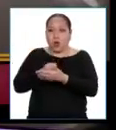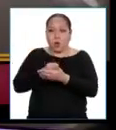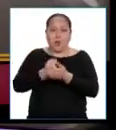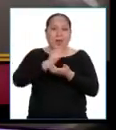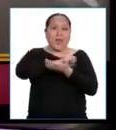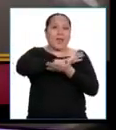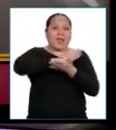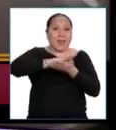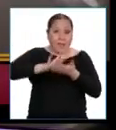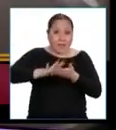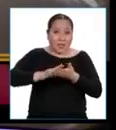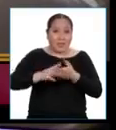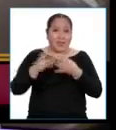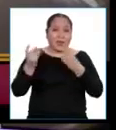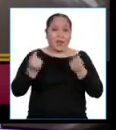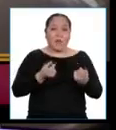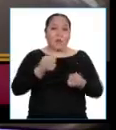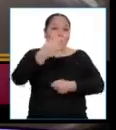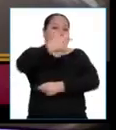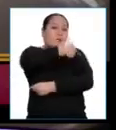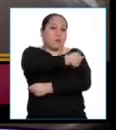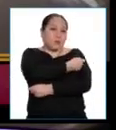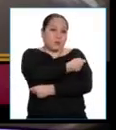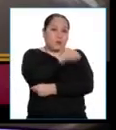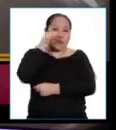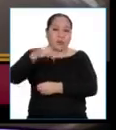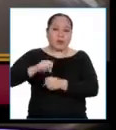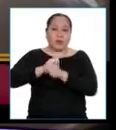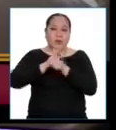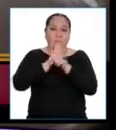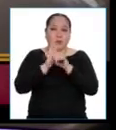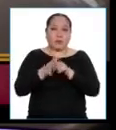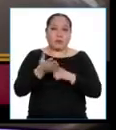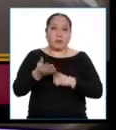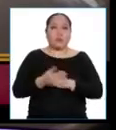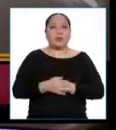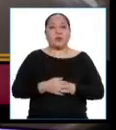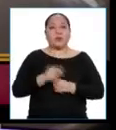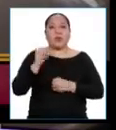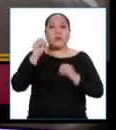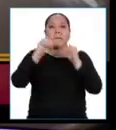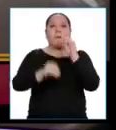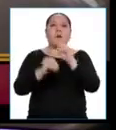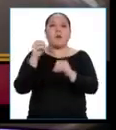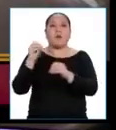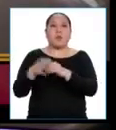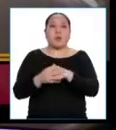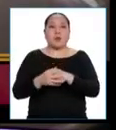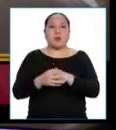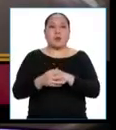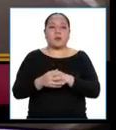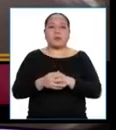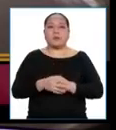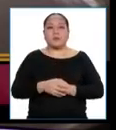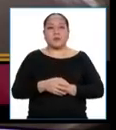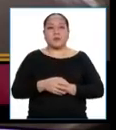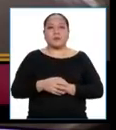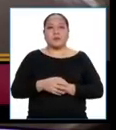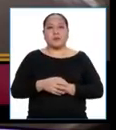de calidad de la vacuna para el COVID-19 y establecer una